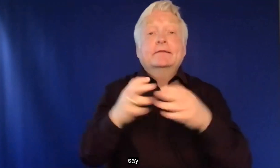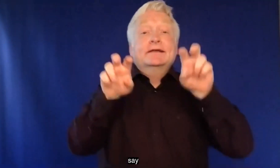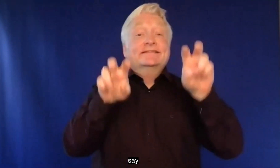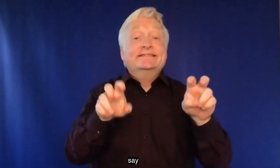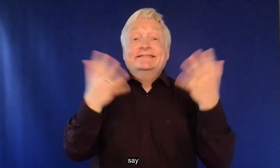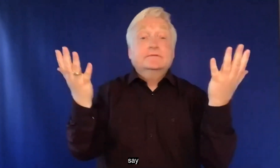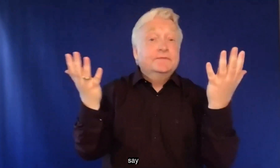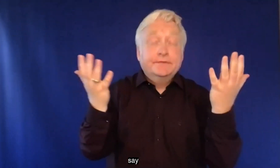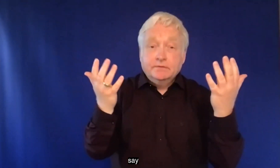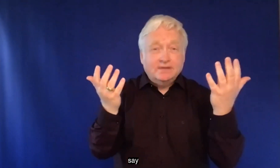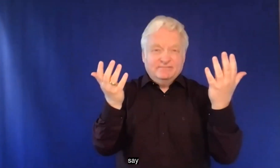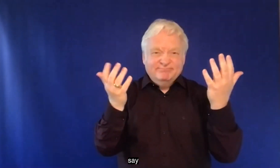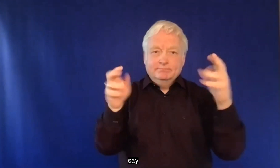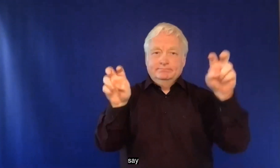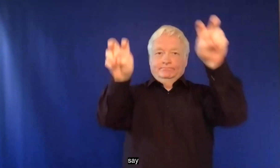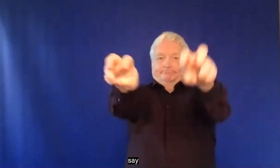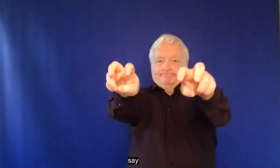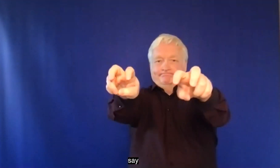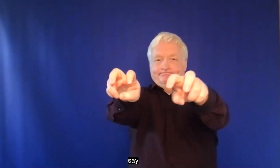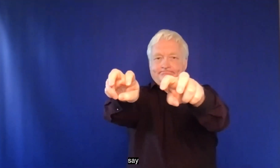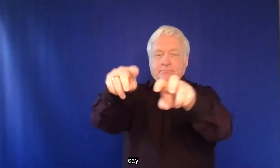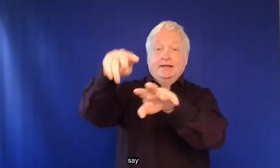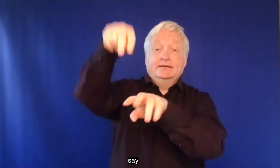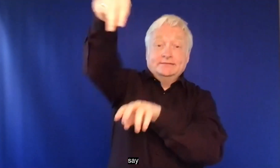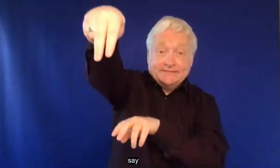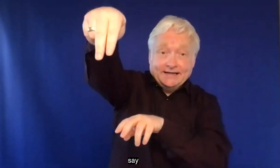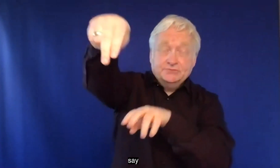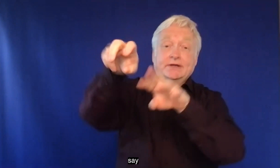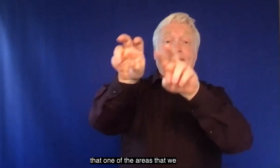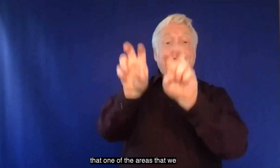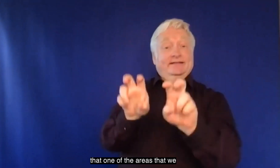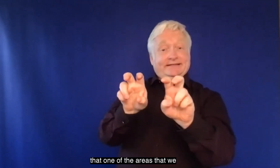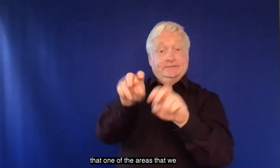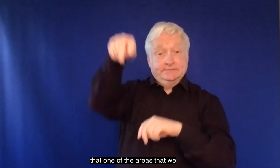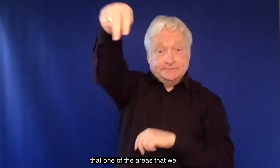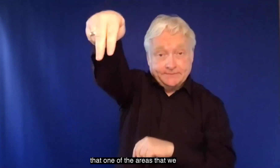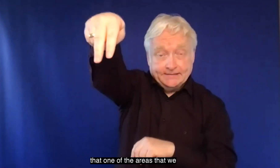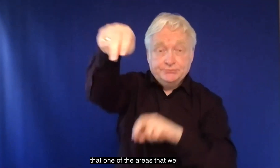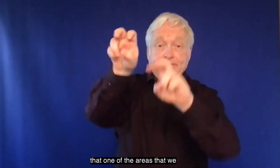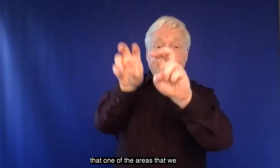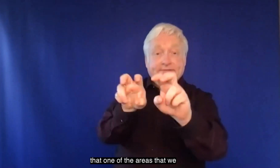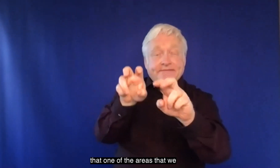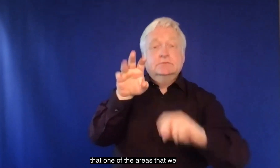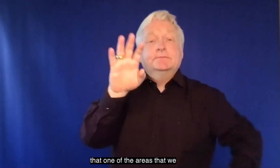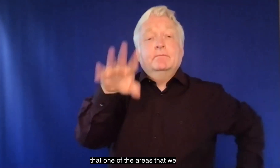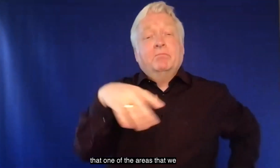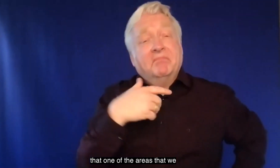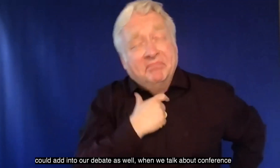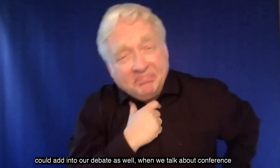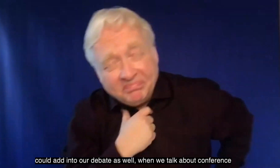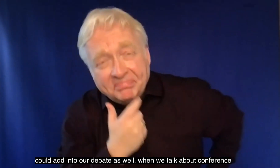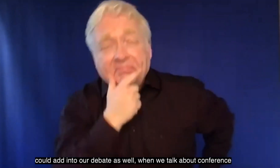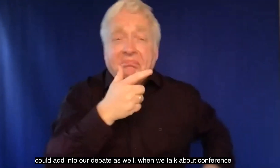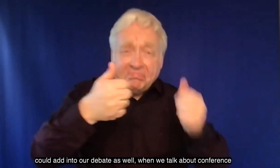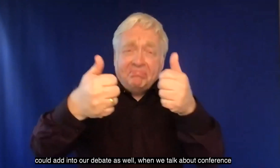sobre las cuales es interesante reflexionar es que cuando hablamos de interpretación de conferencia, no siempre estamos hablando de